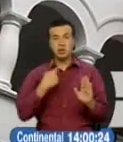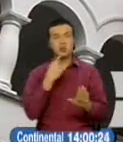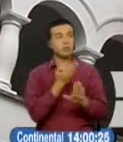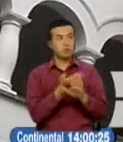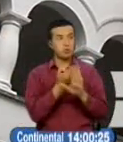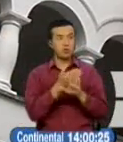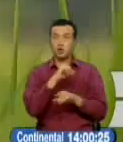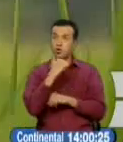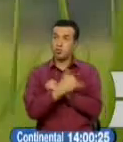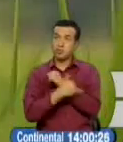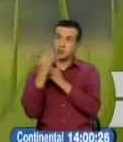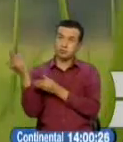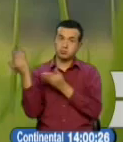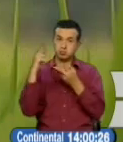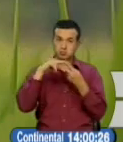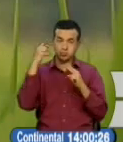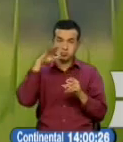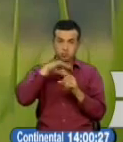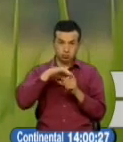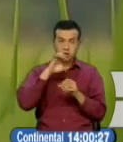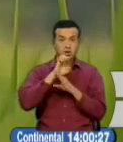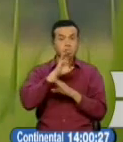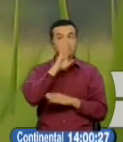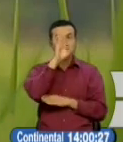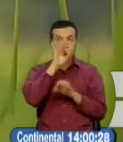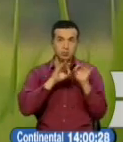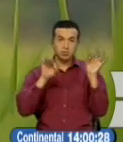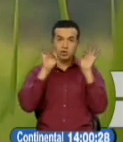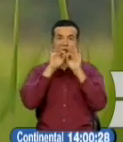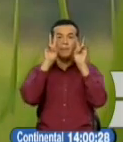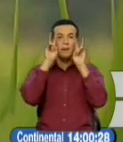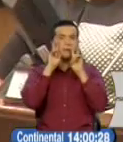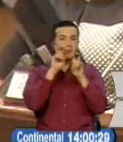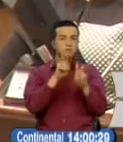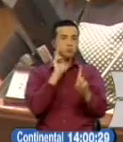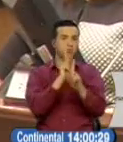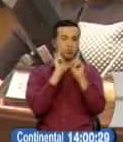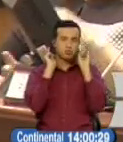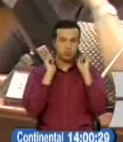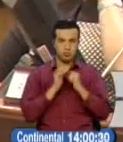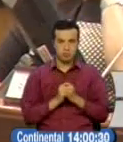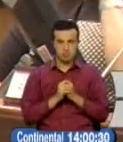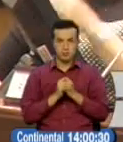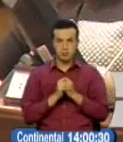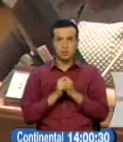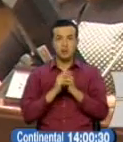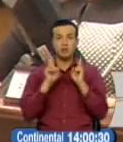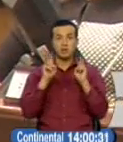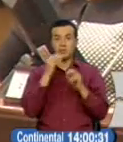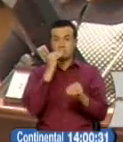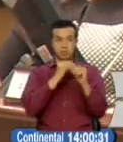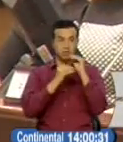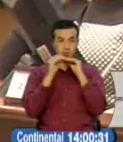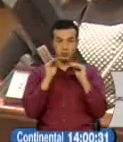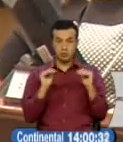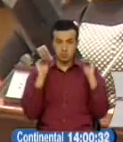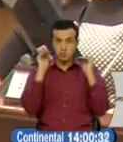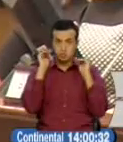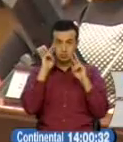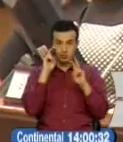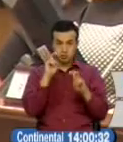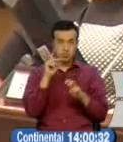ingreso de semillas y cultivos transgénicos al país siempre y cuando sean para fines investigativos. En seguridad alimentaria, la